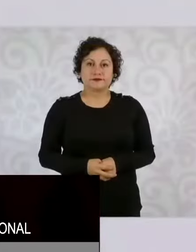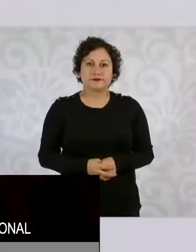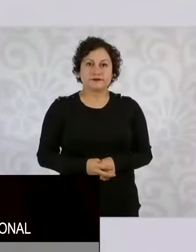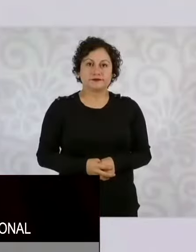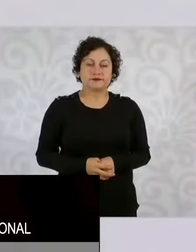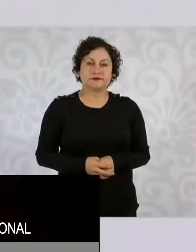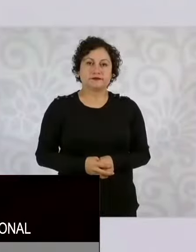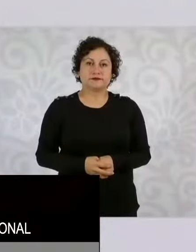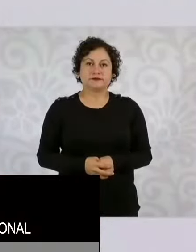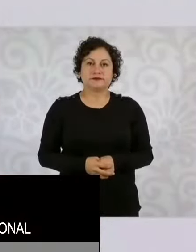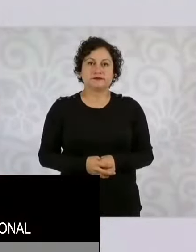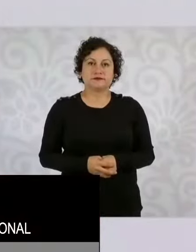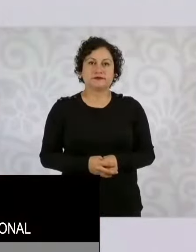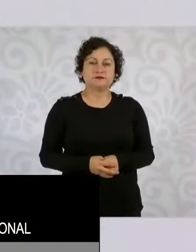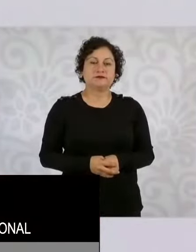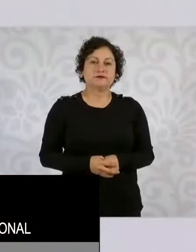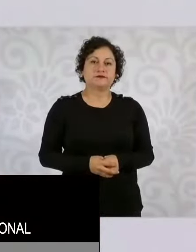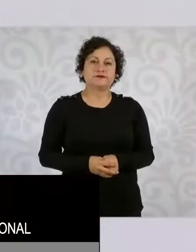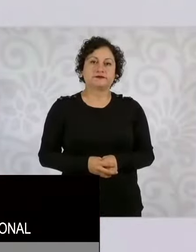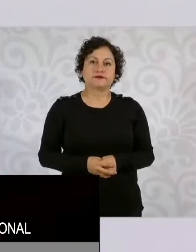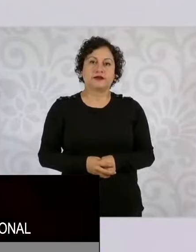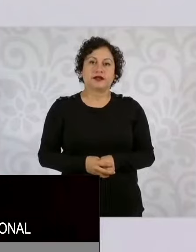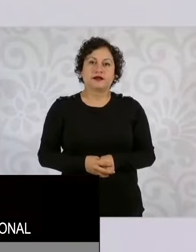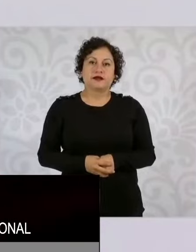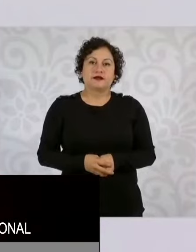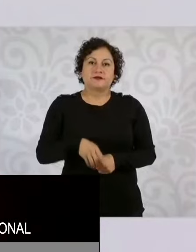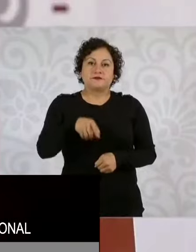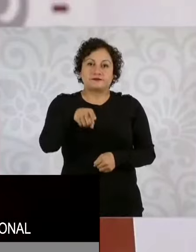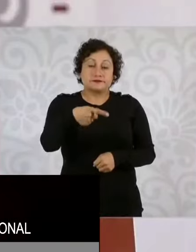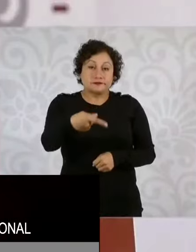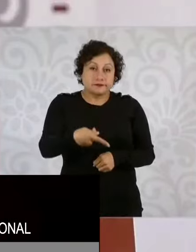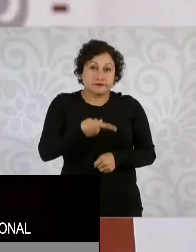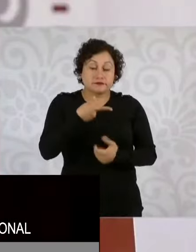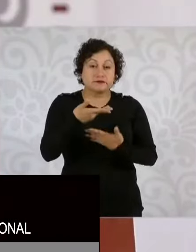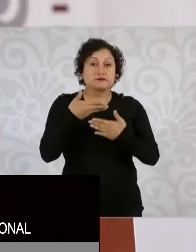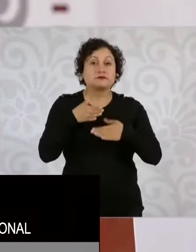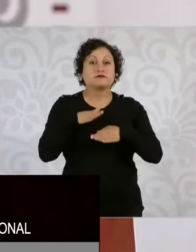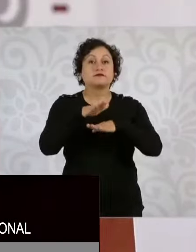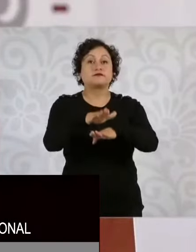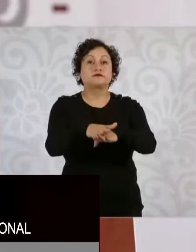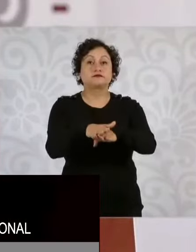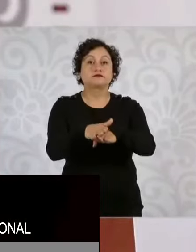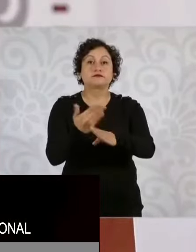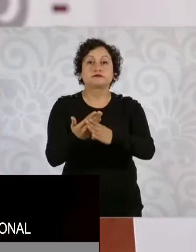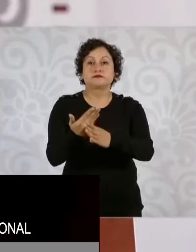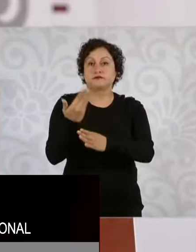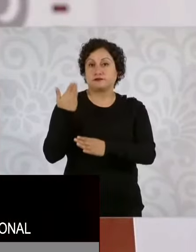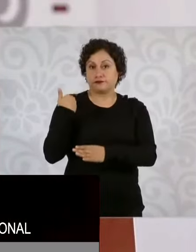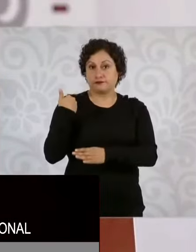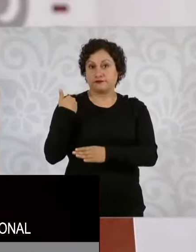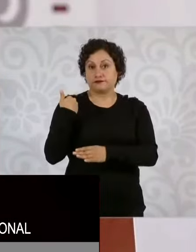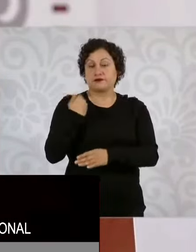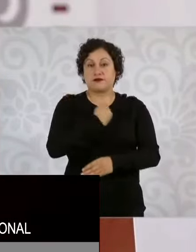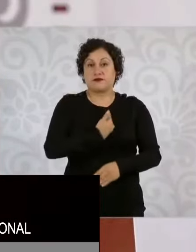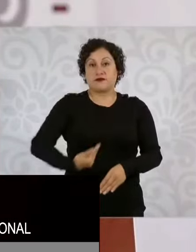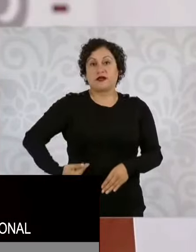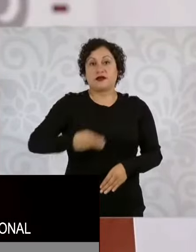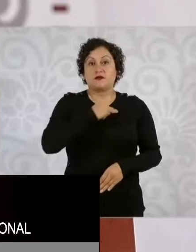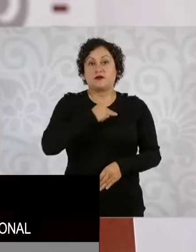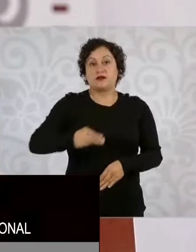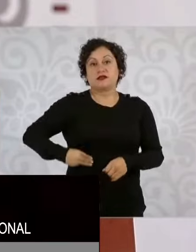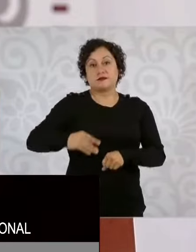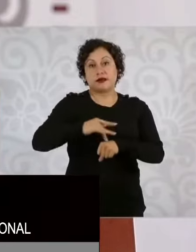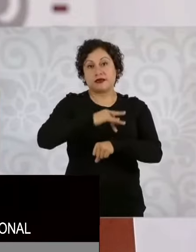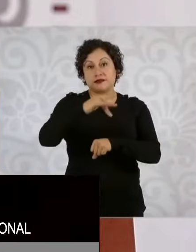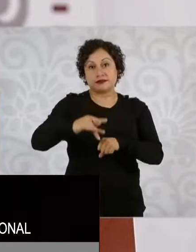de Medios de Impugnación es la que establece los mecanismos para controvertir los actos en materia electoral. Entonces, he tenido